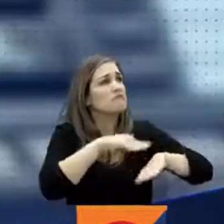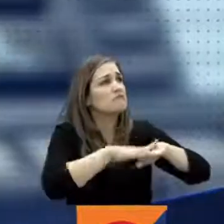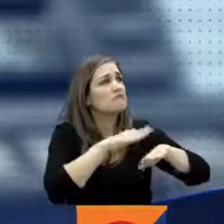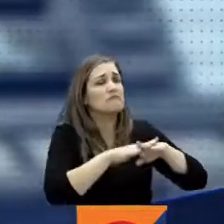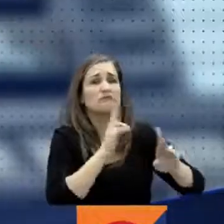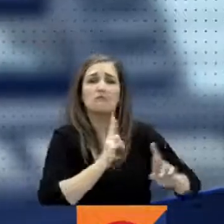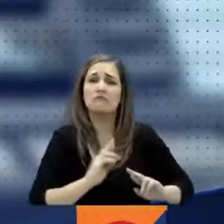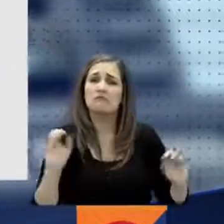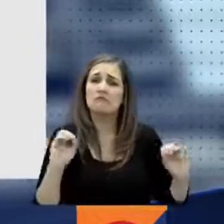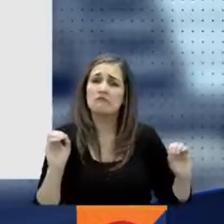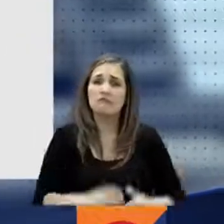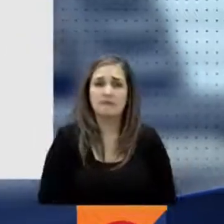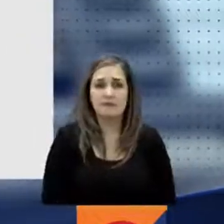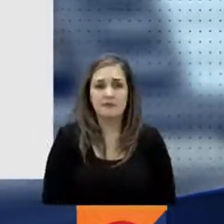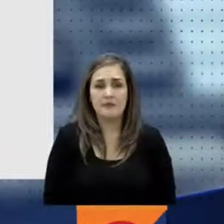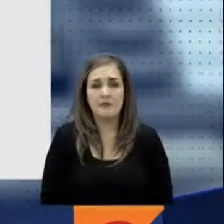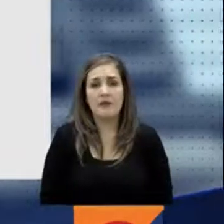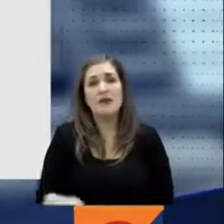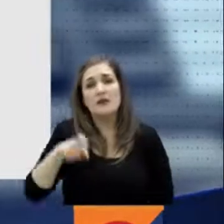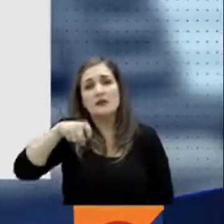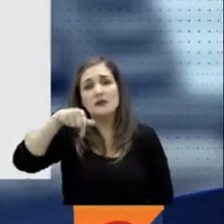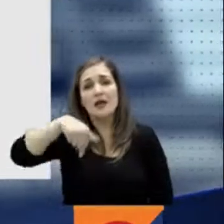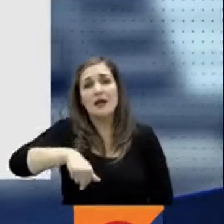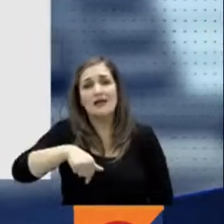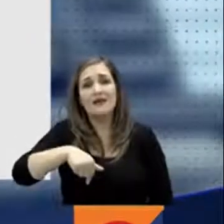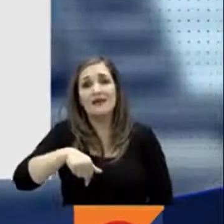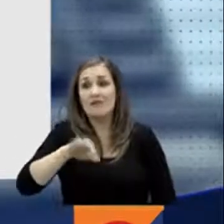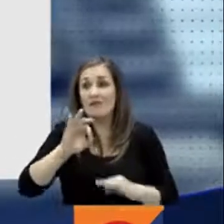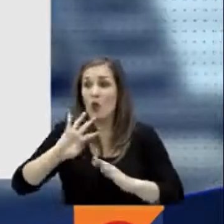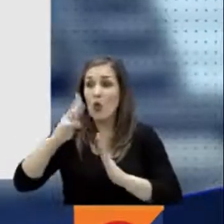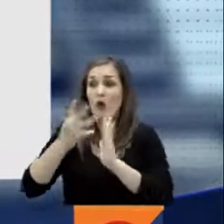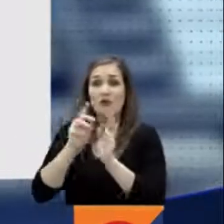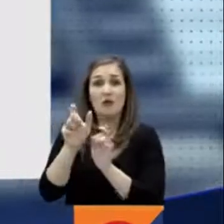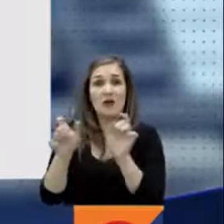respuestas. Necesitamos aquí, como tenemos más de 4.000